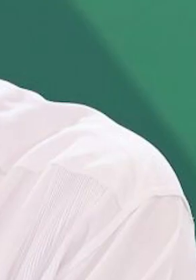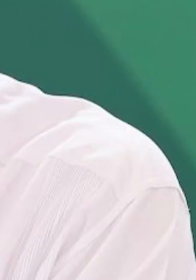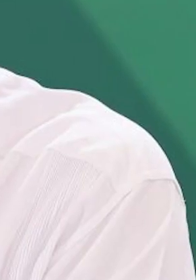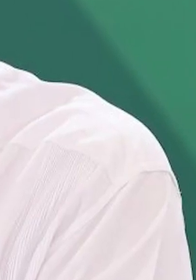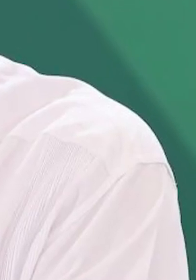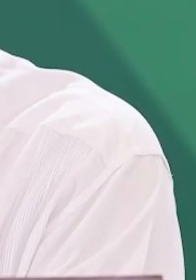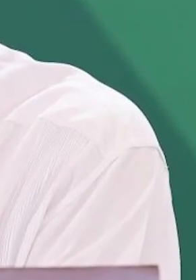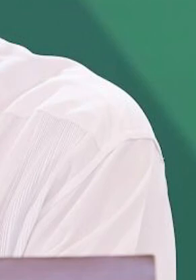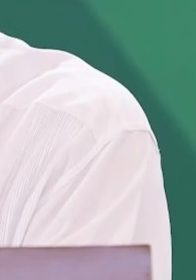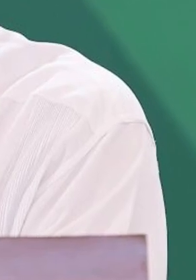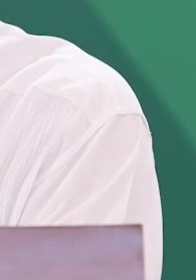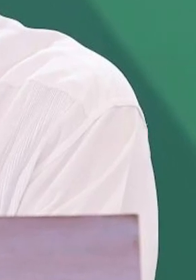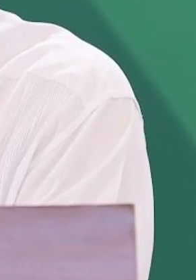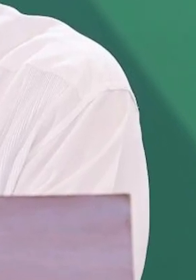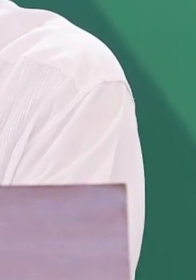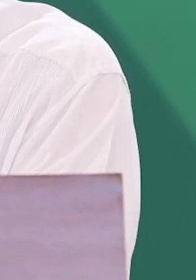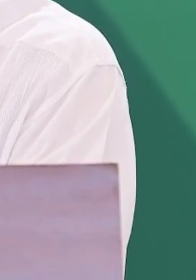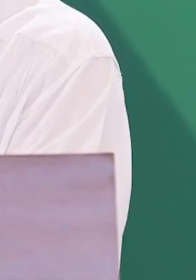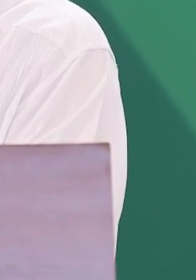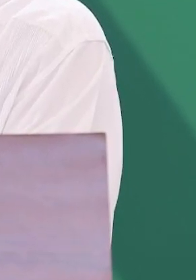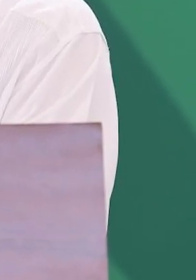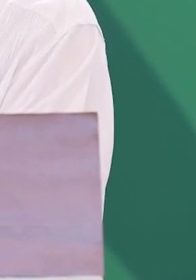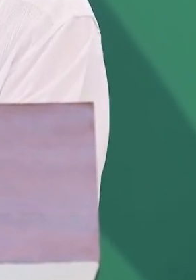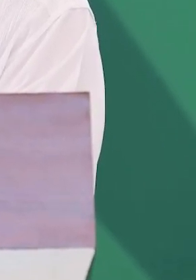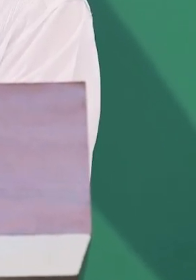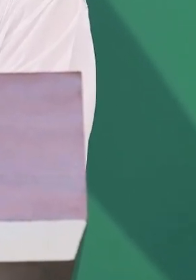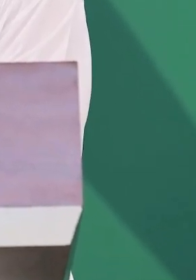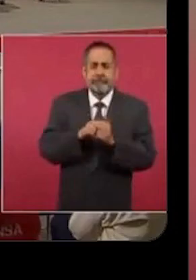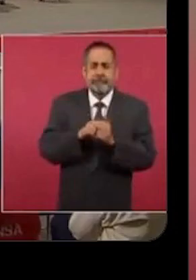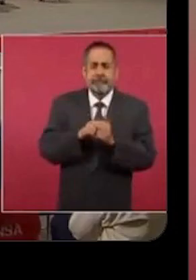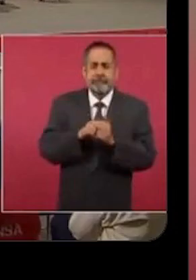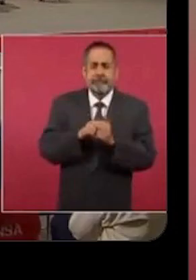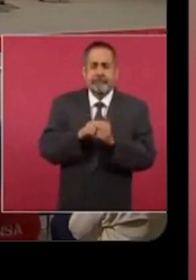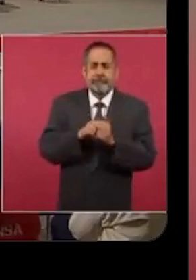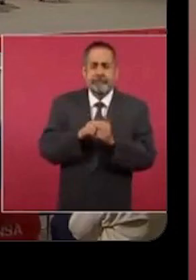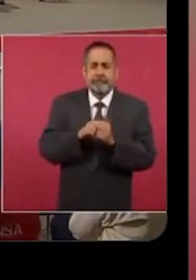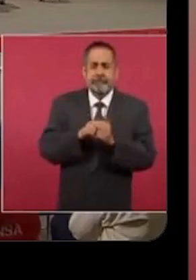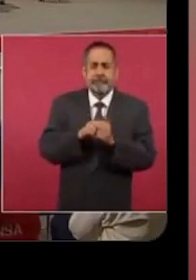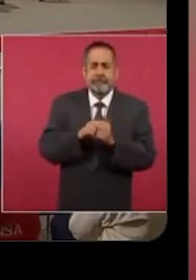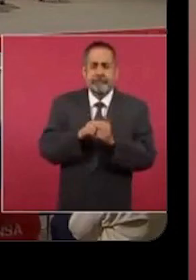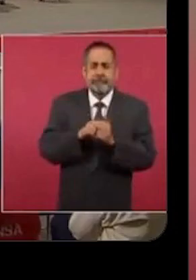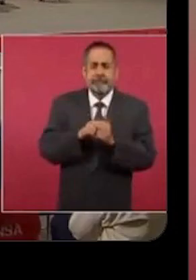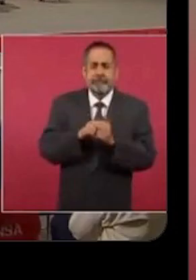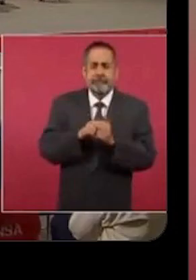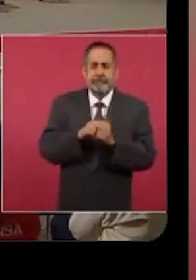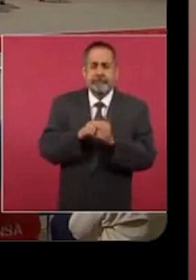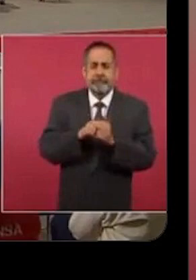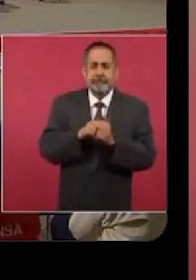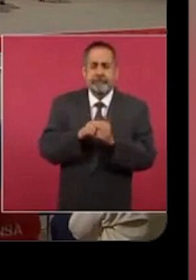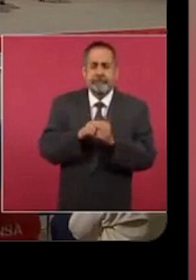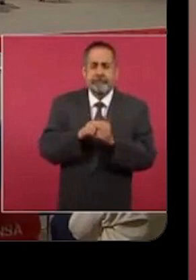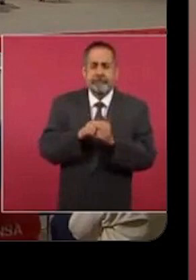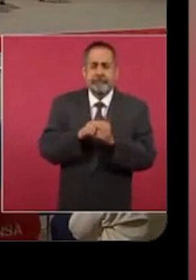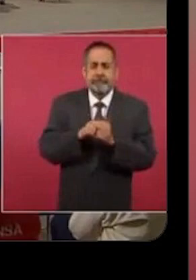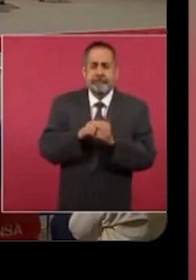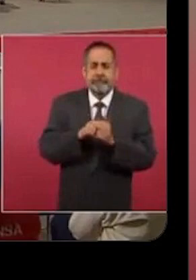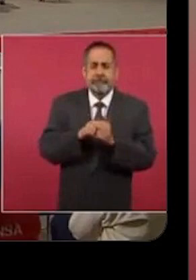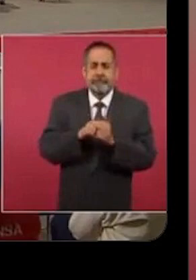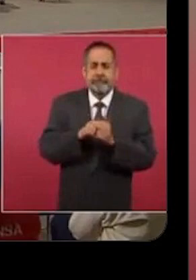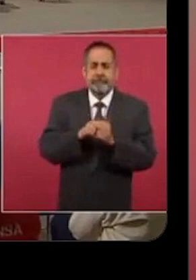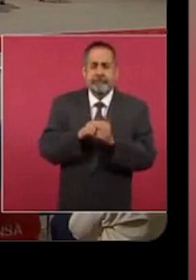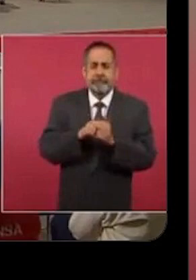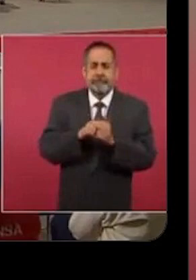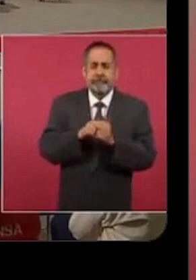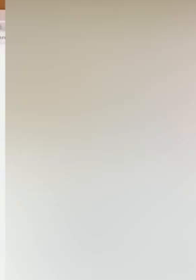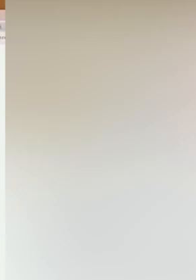como AuronPlay, Juan Guarnizo, Rubius, El Mariana e Ibai Llanos. Este último incluso bromeó con el hecho de que, en un futuro, AMLO se